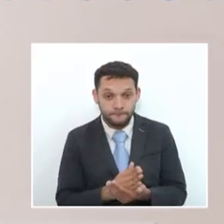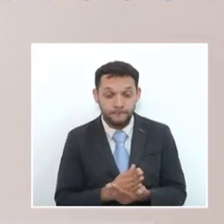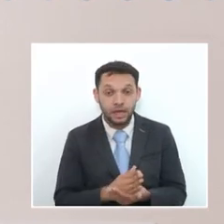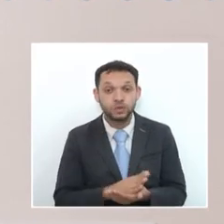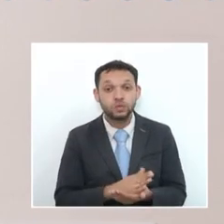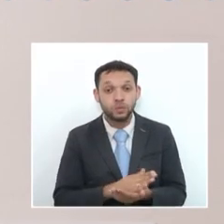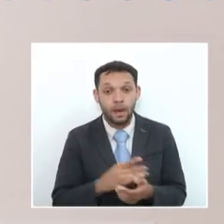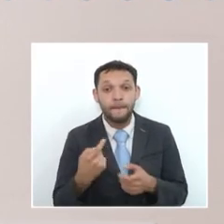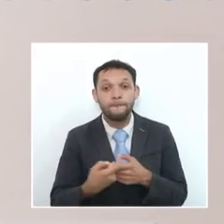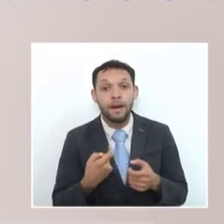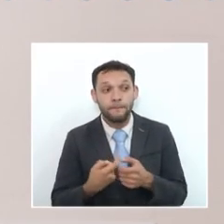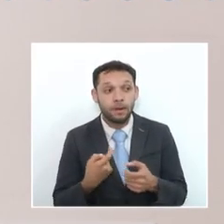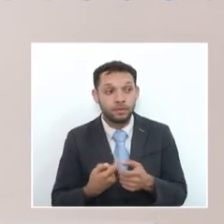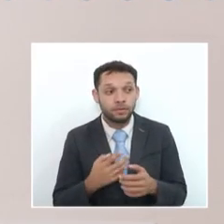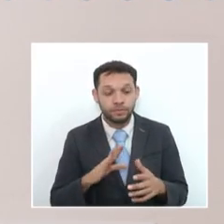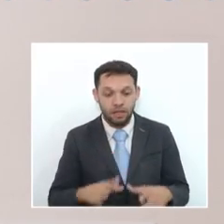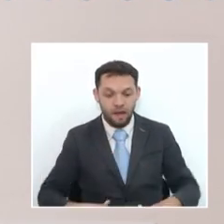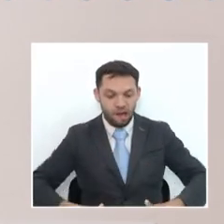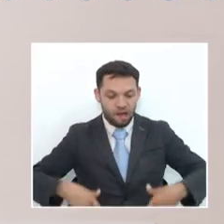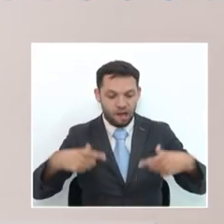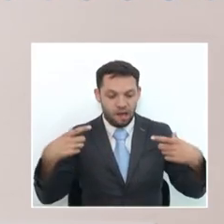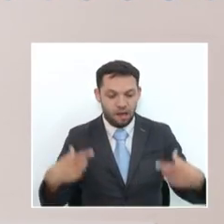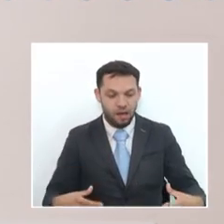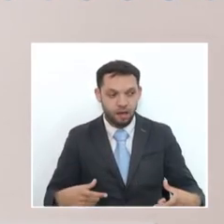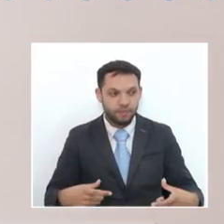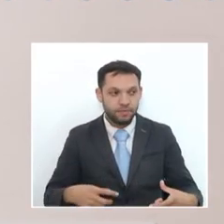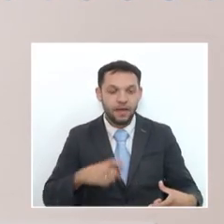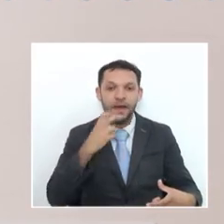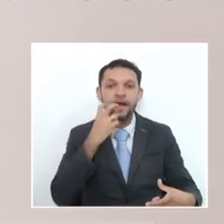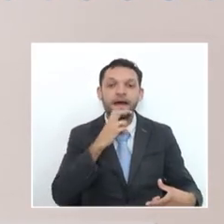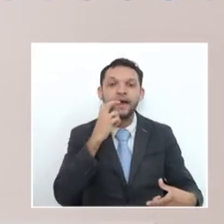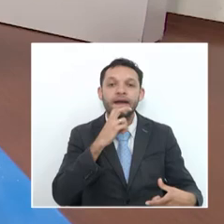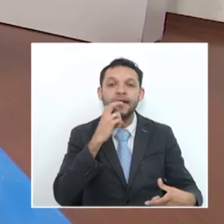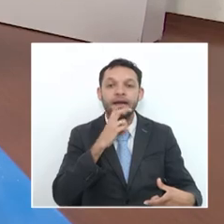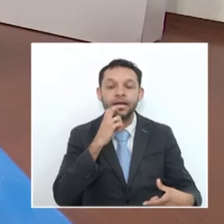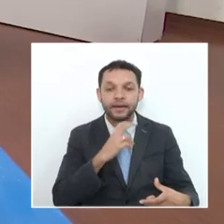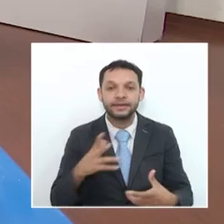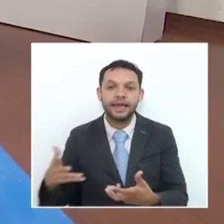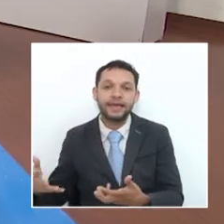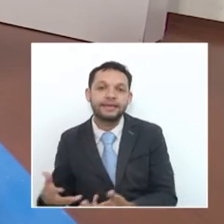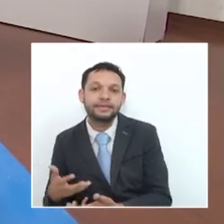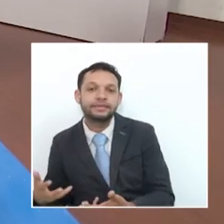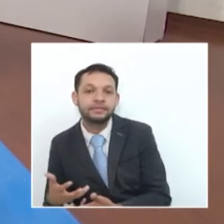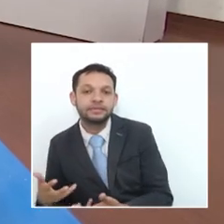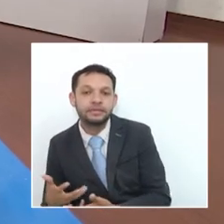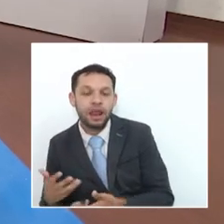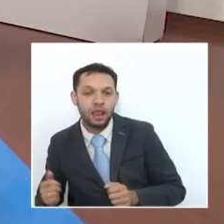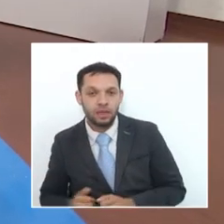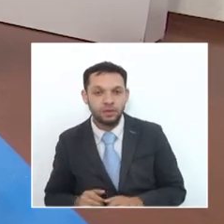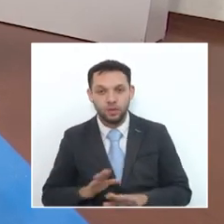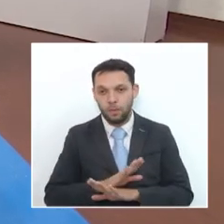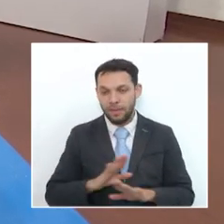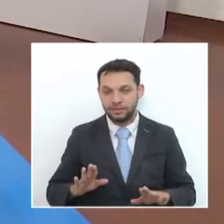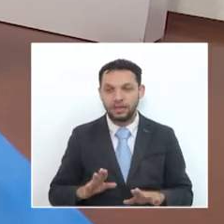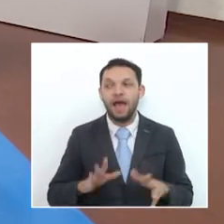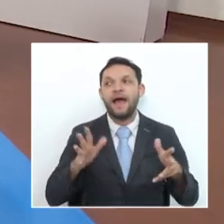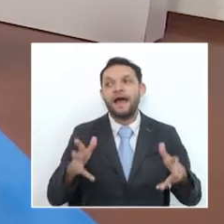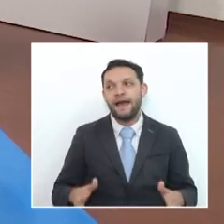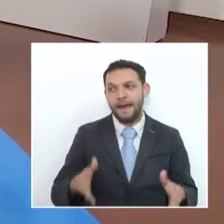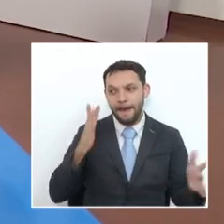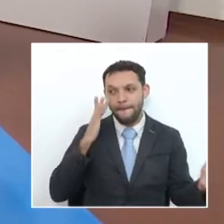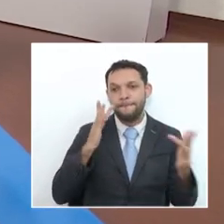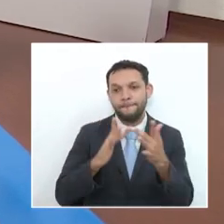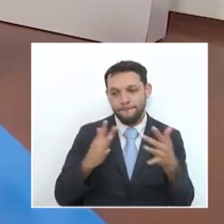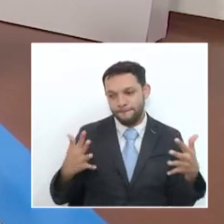patacón. Se comen su buena carne con una buena ensalada. Porque la ensalada es el carrito que le ayuda a que se lleve esa